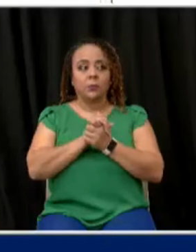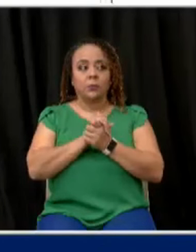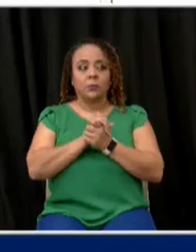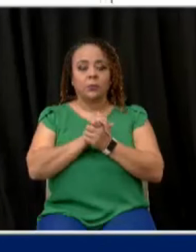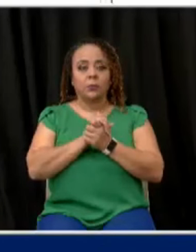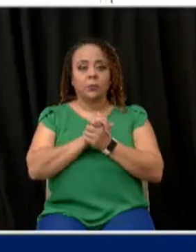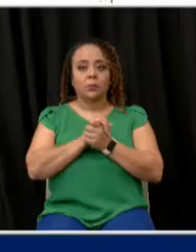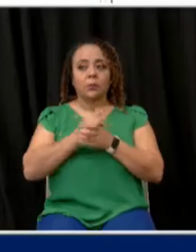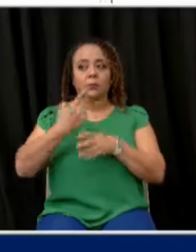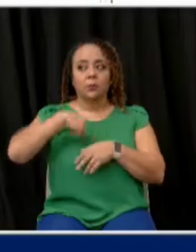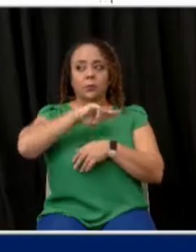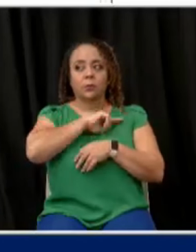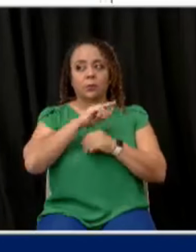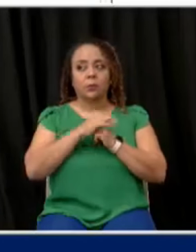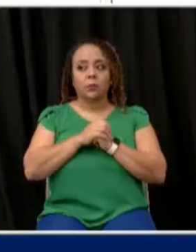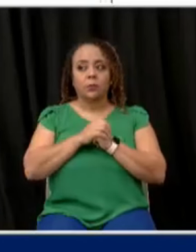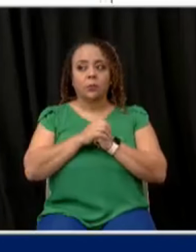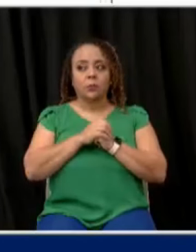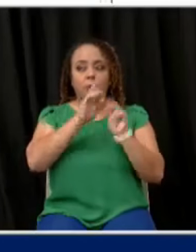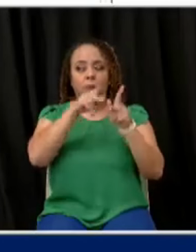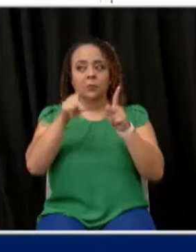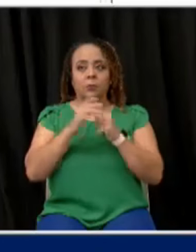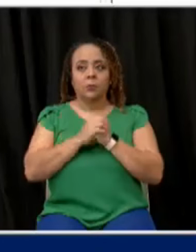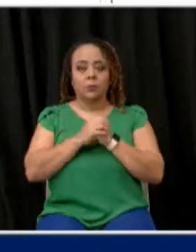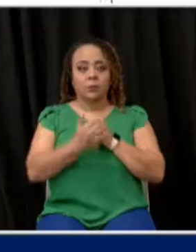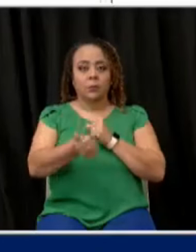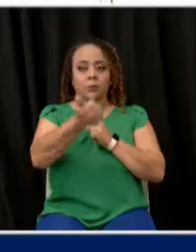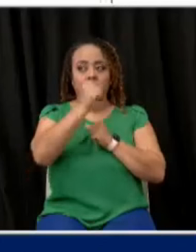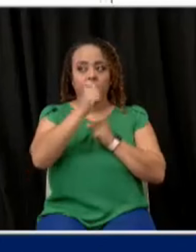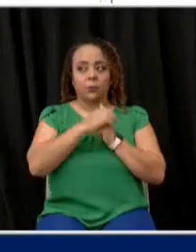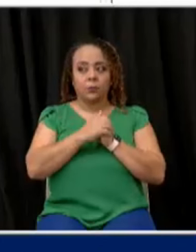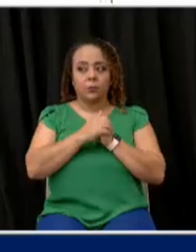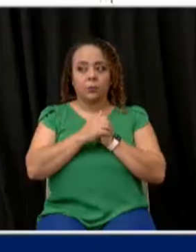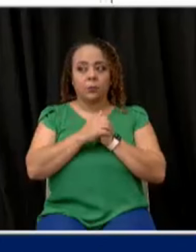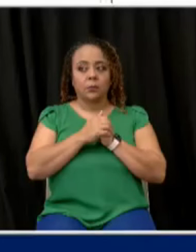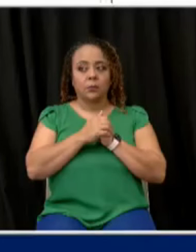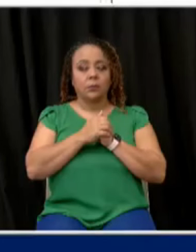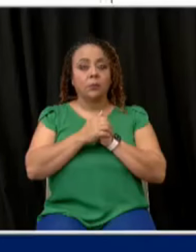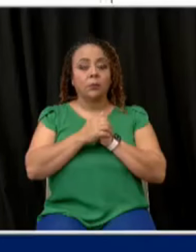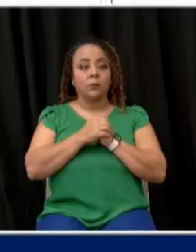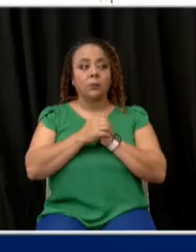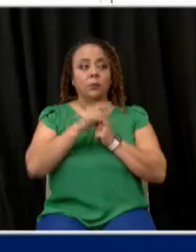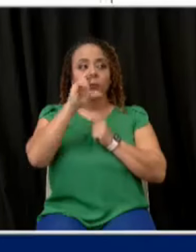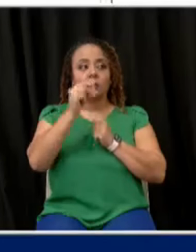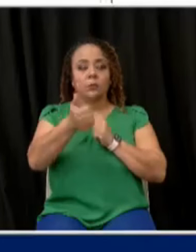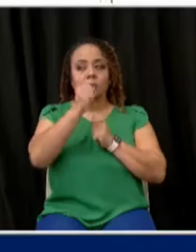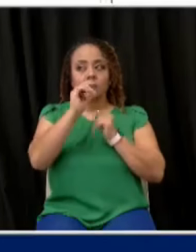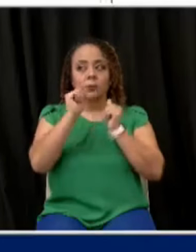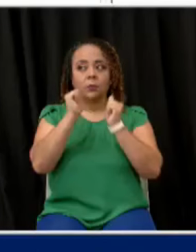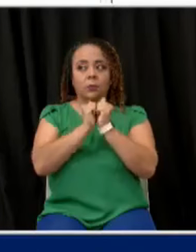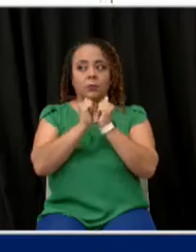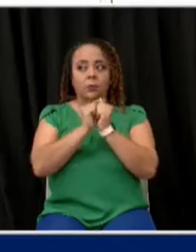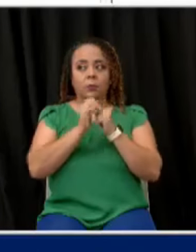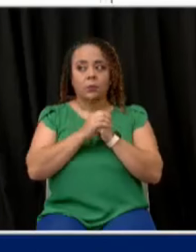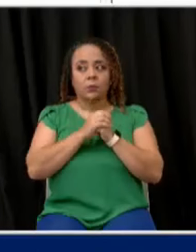Y nosotros vemos que las personas que se hidrataron, porque ellos tienen un nivel de los que no se hidrataron con electrolitos,